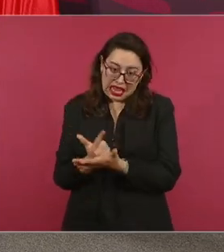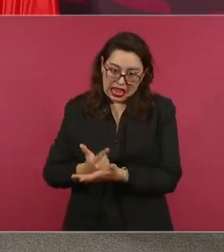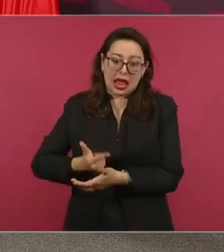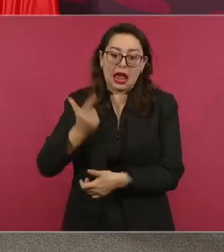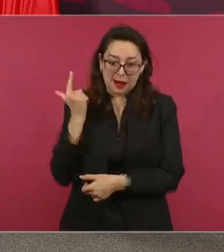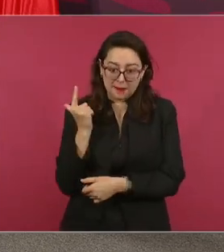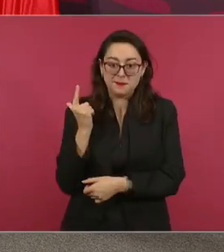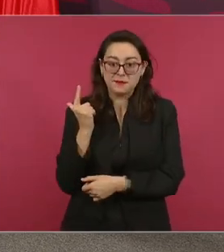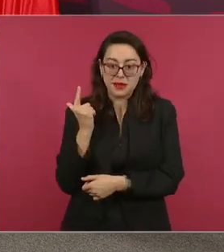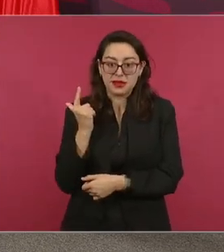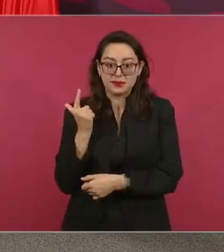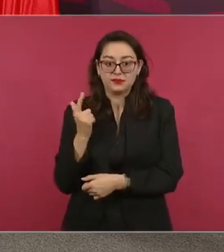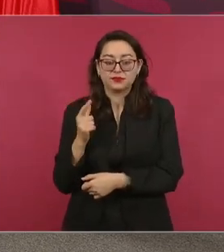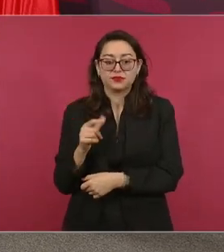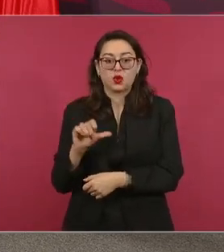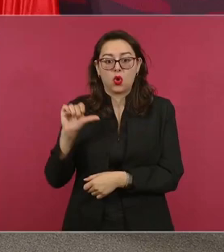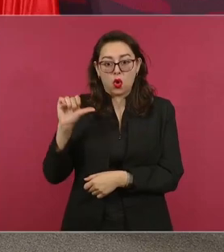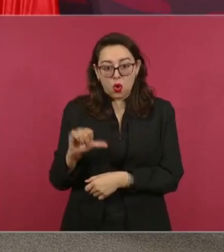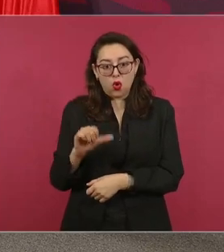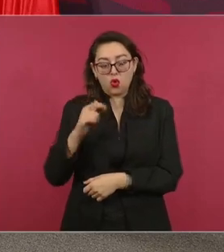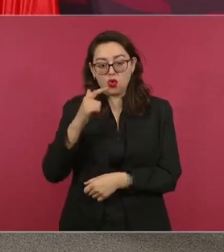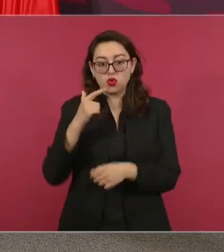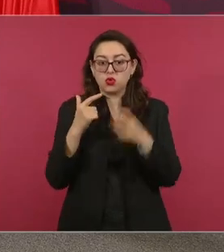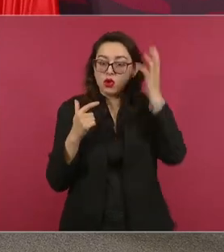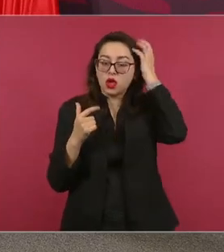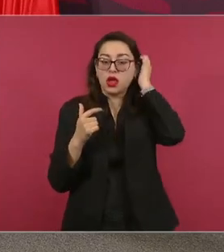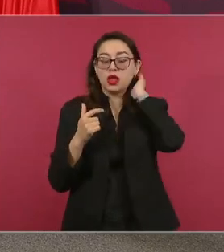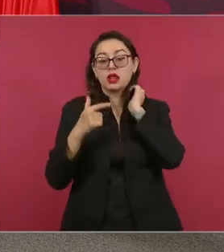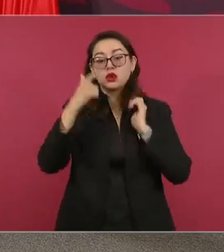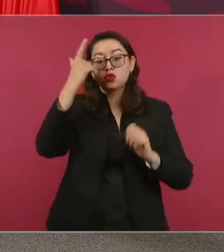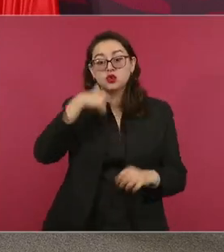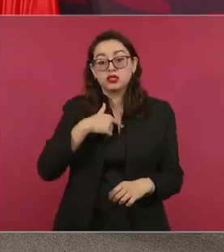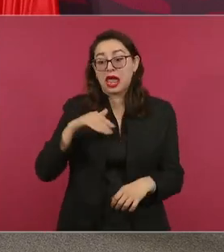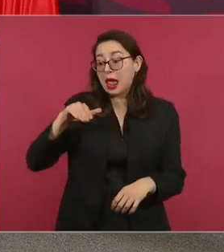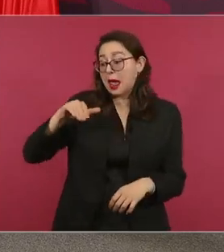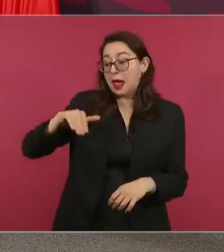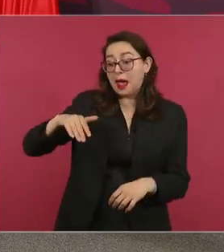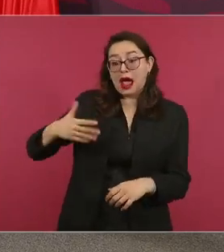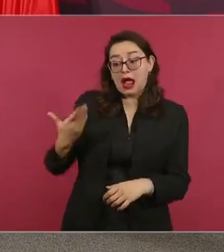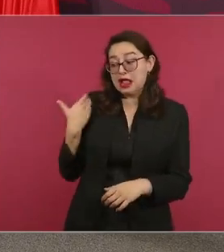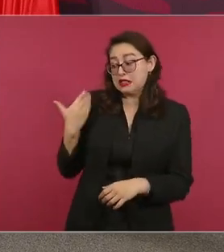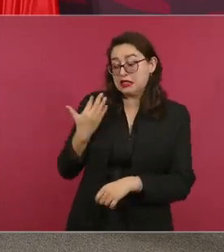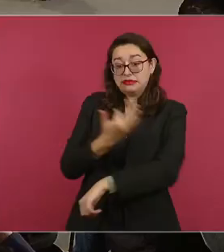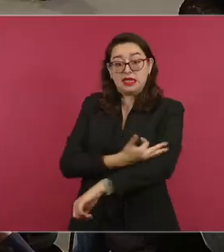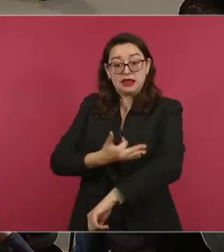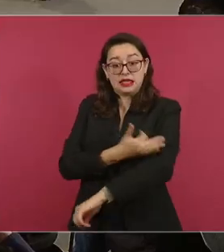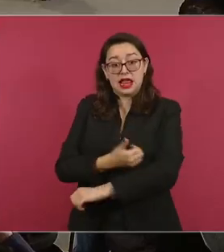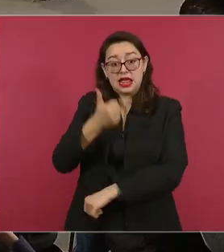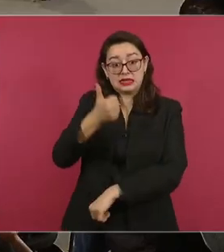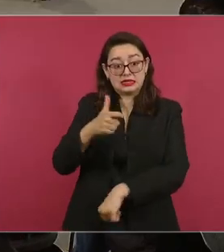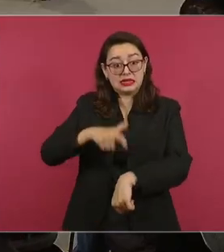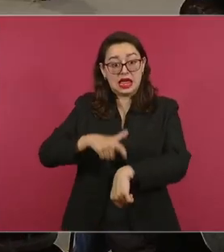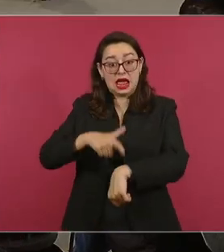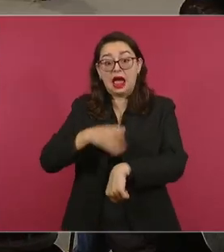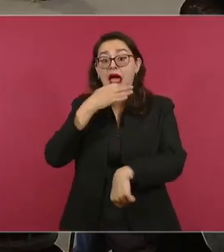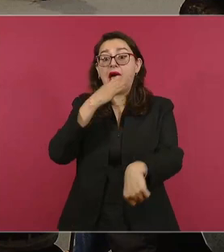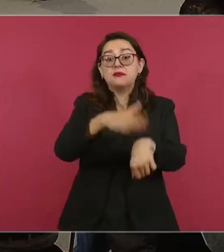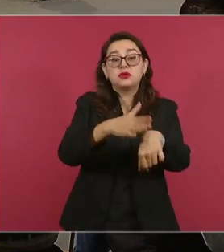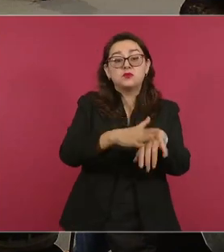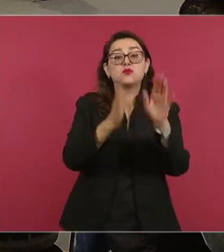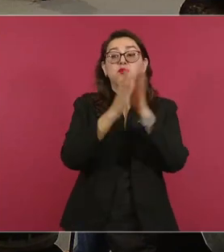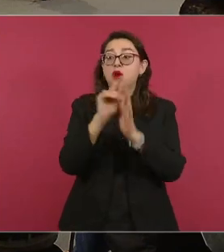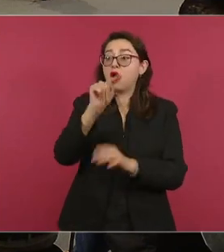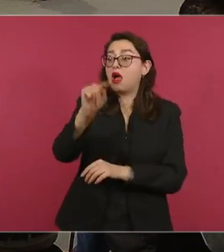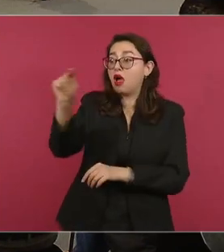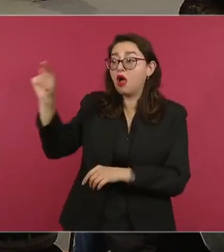de Guerrero esta madrugada. Por la noche, el presidente López Obrador exhortó a los habitantes del estado de Guerrero a trasladarse a refugios